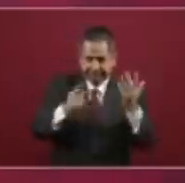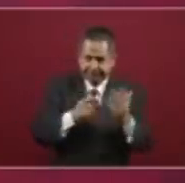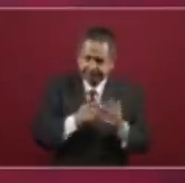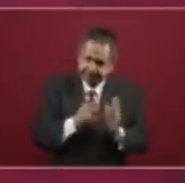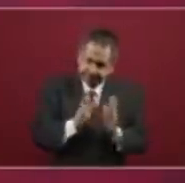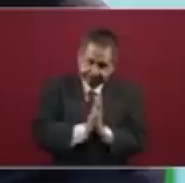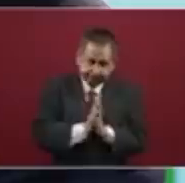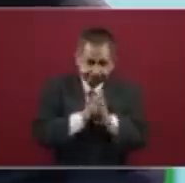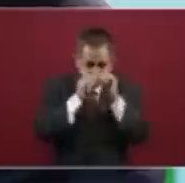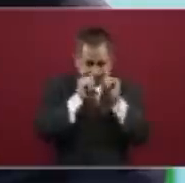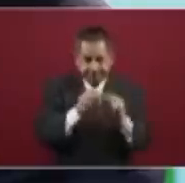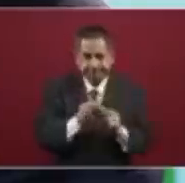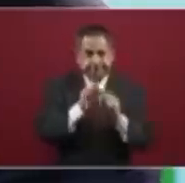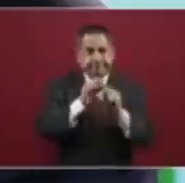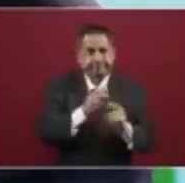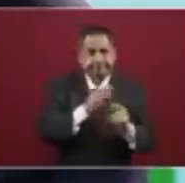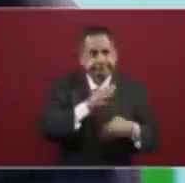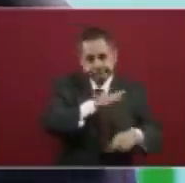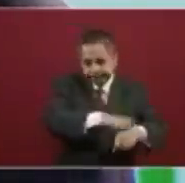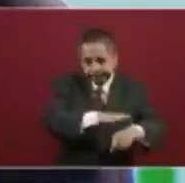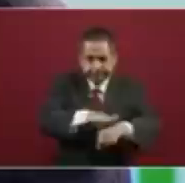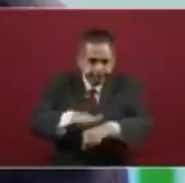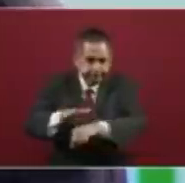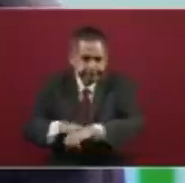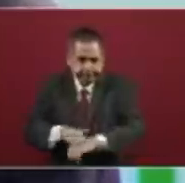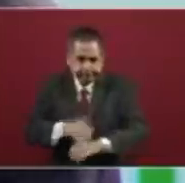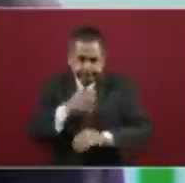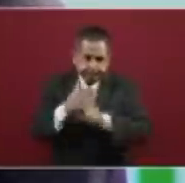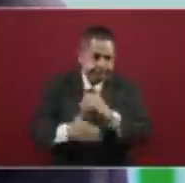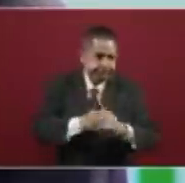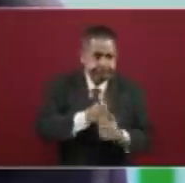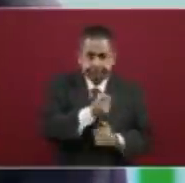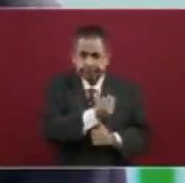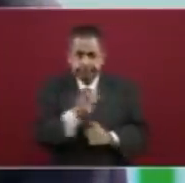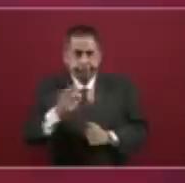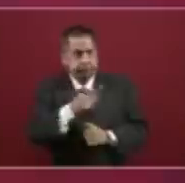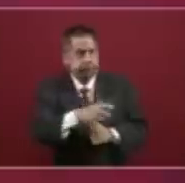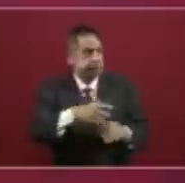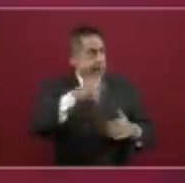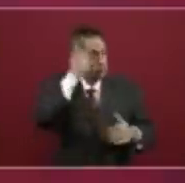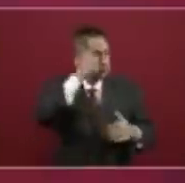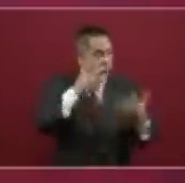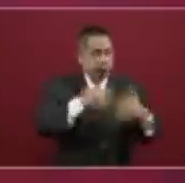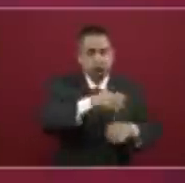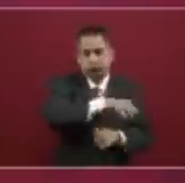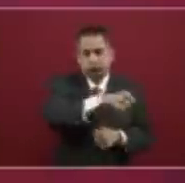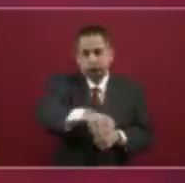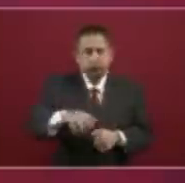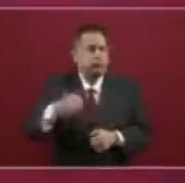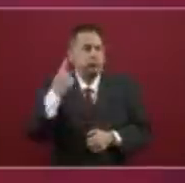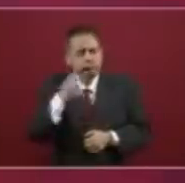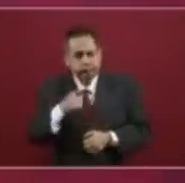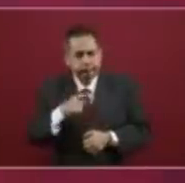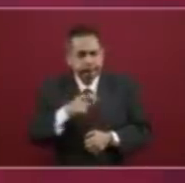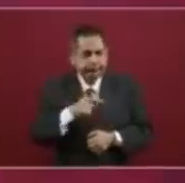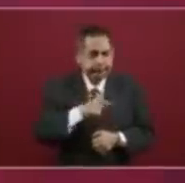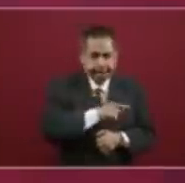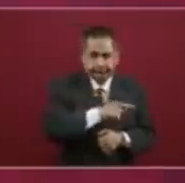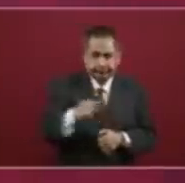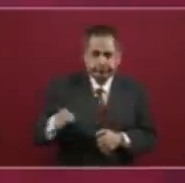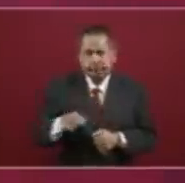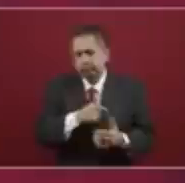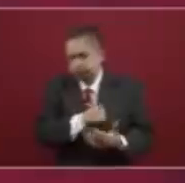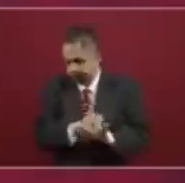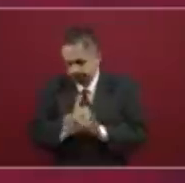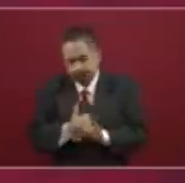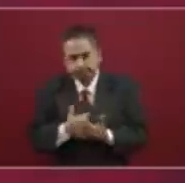especial, a estos grandes distribuidores para que nos